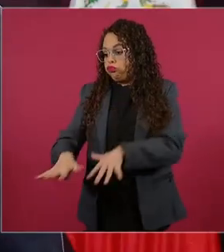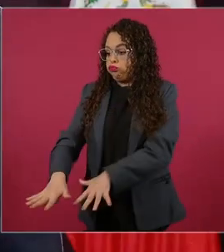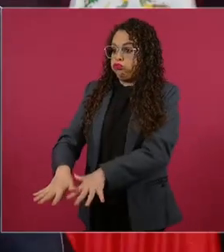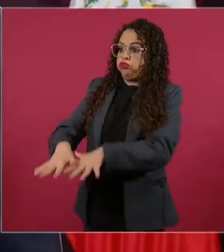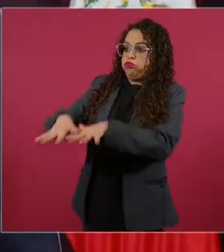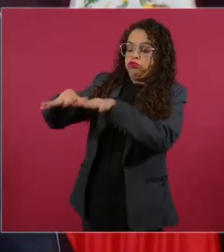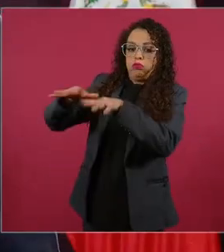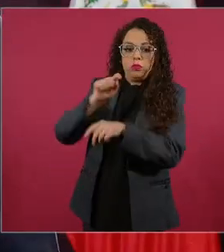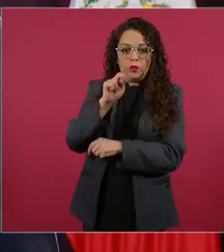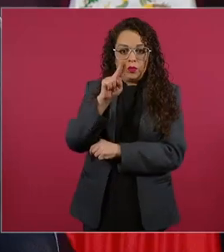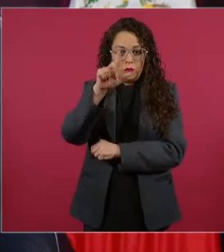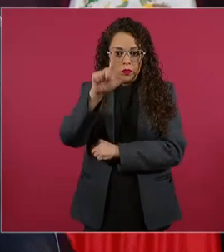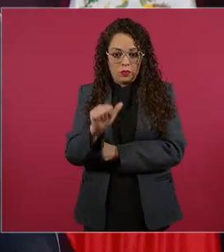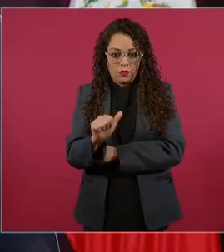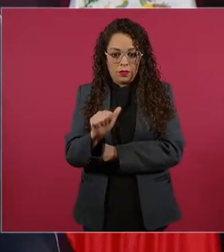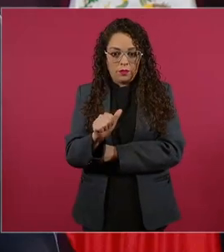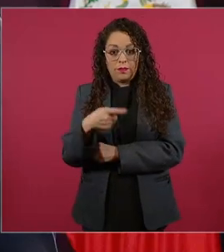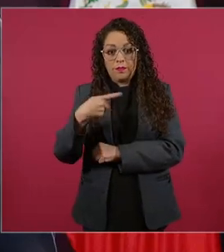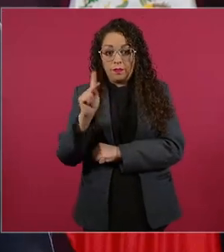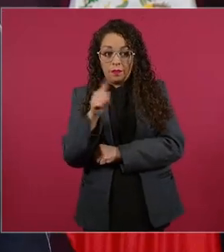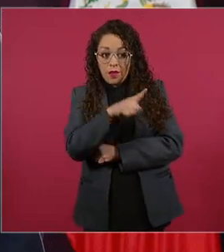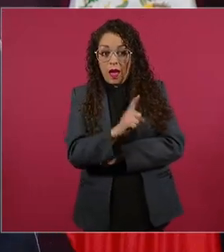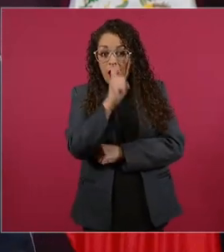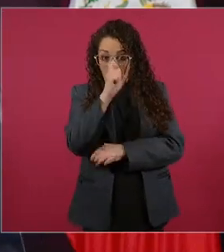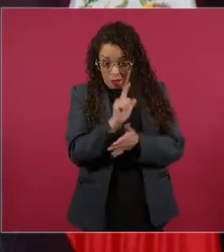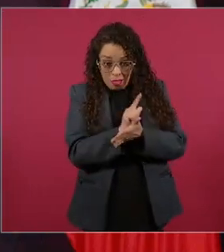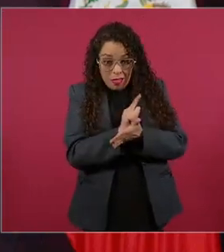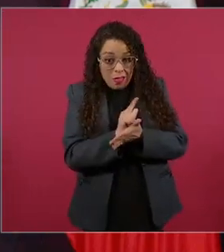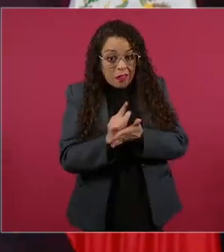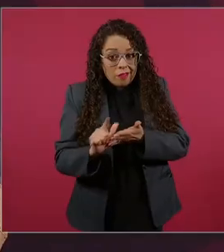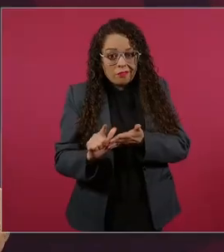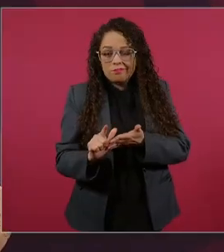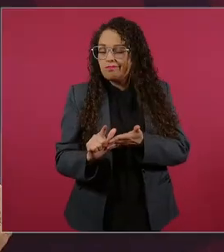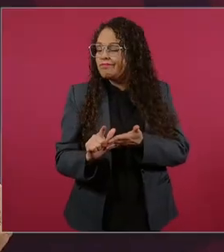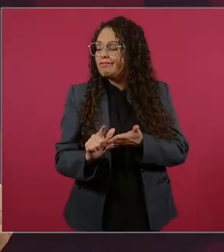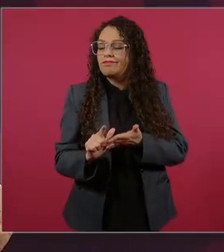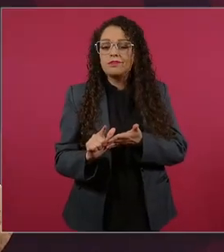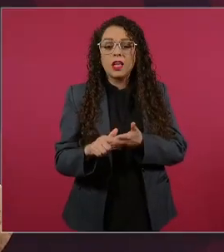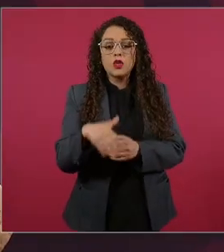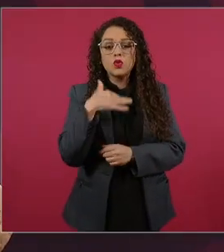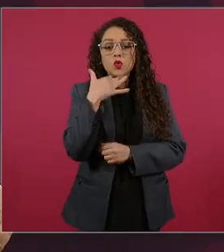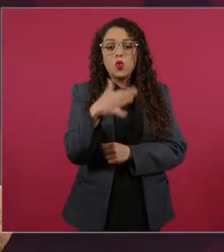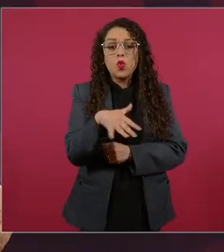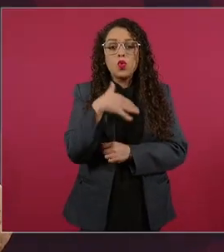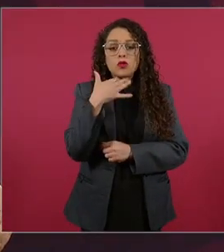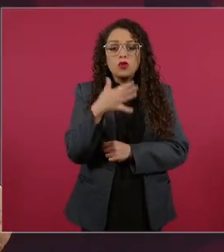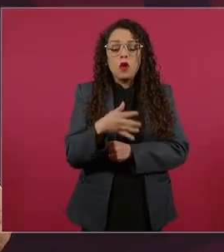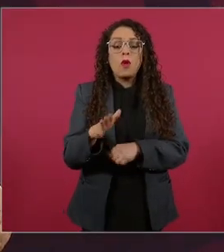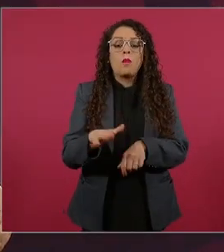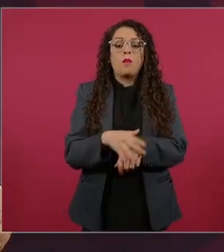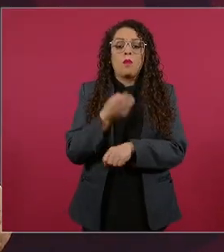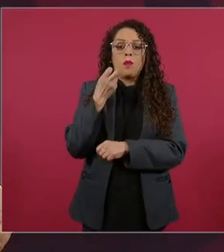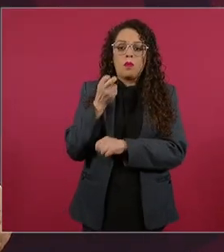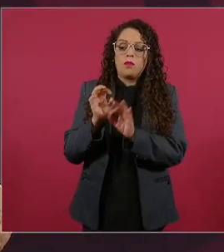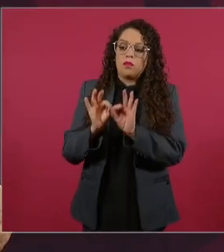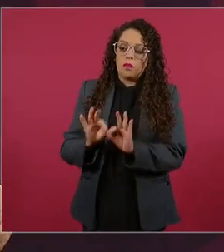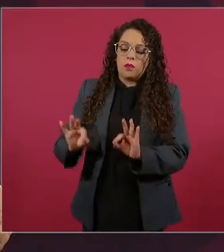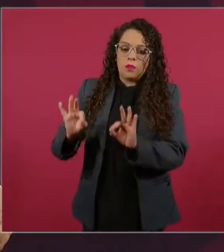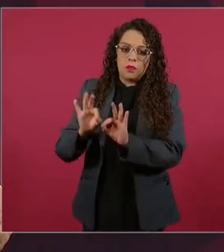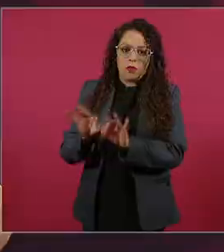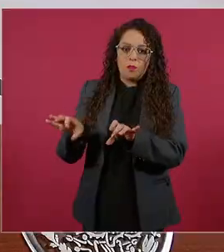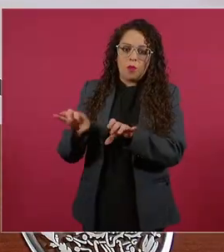contaminada. Entonces, hay que hacer obras de tratamiento de agua.